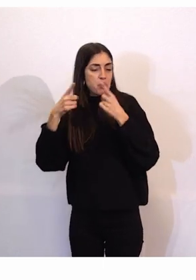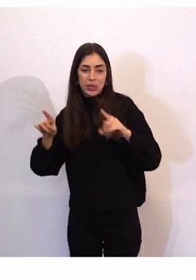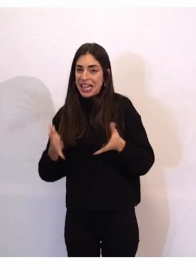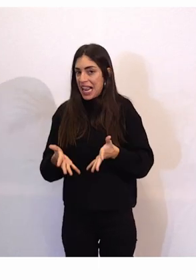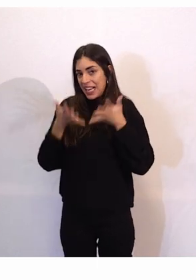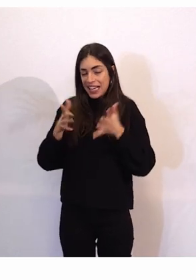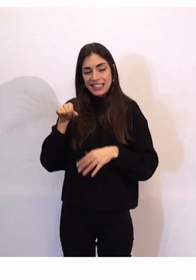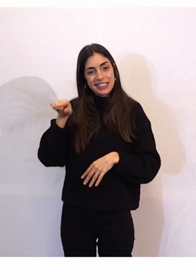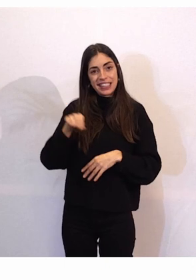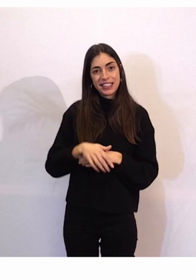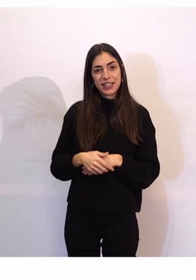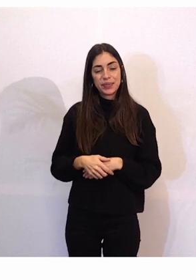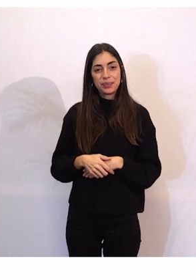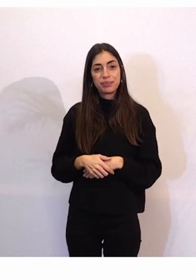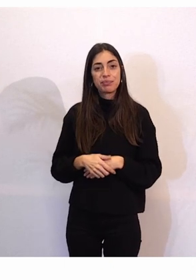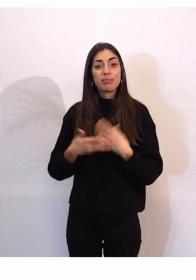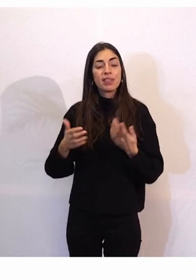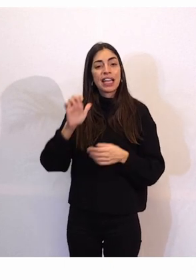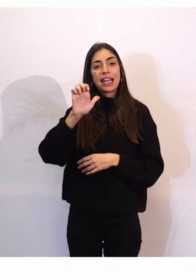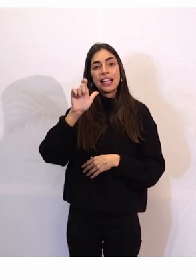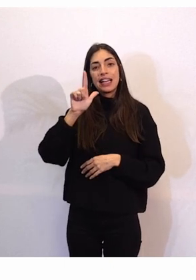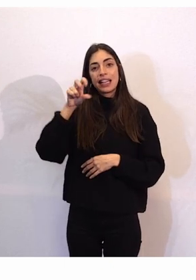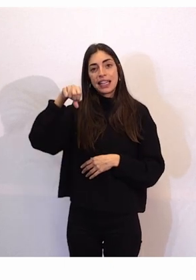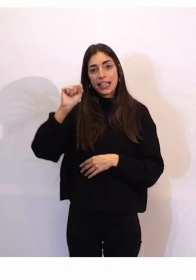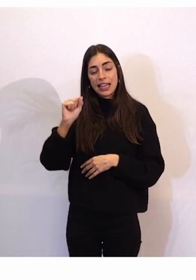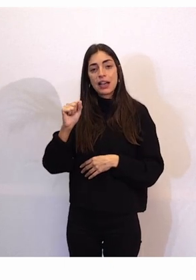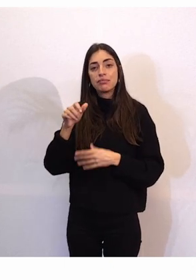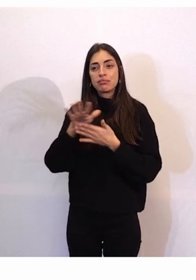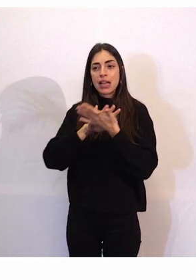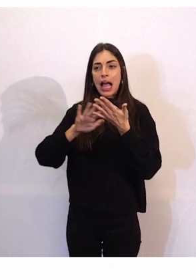música. Y Elena dice, me comentabas